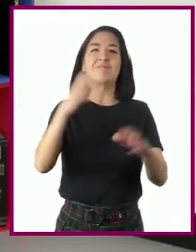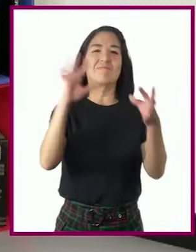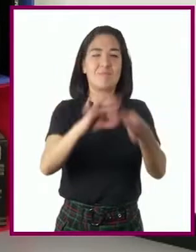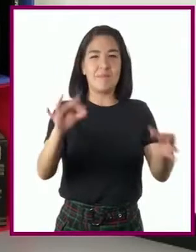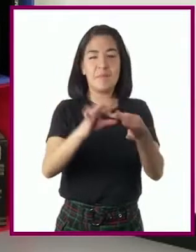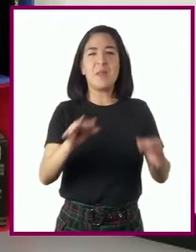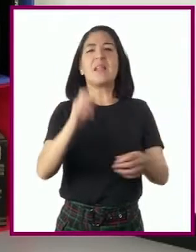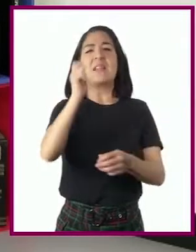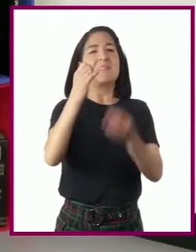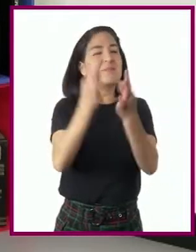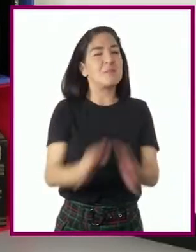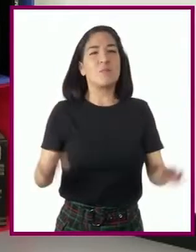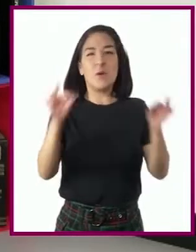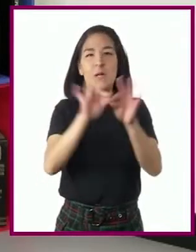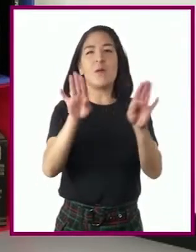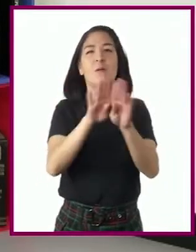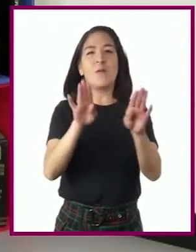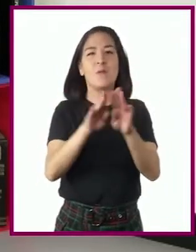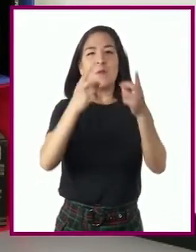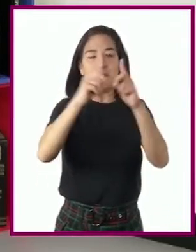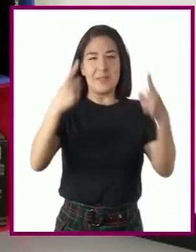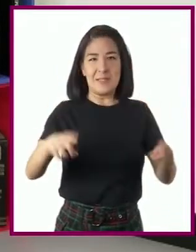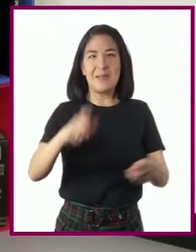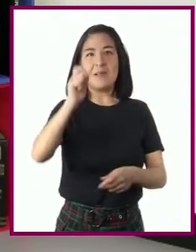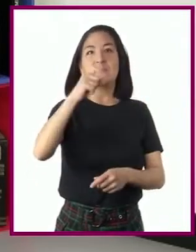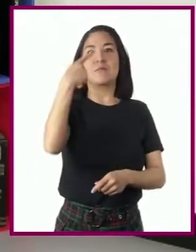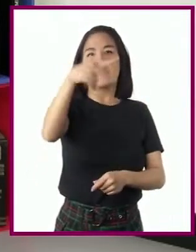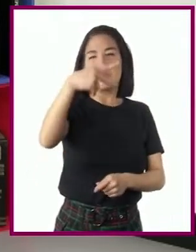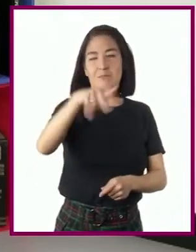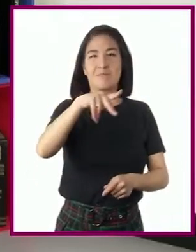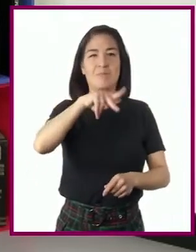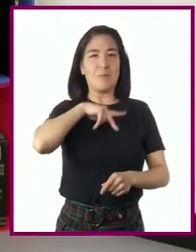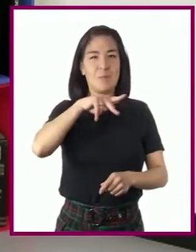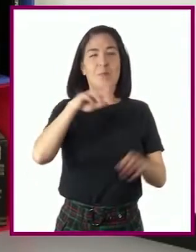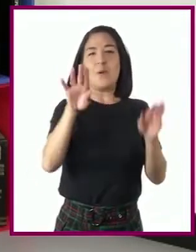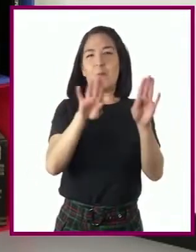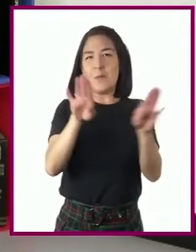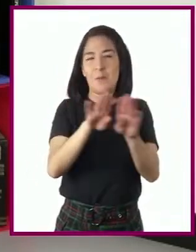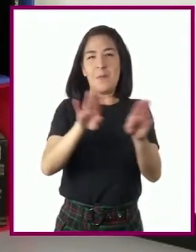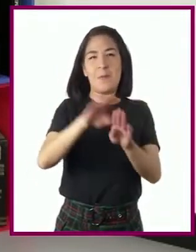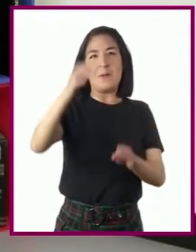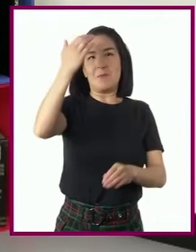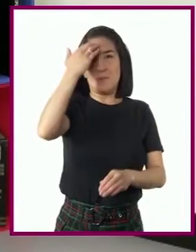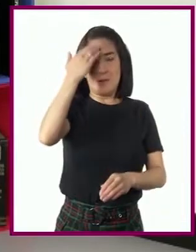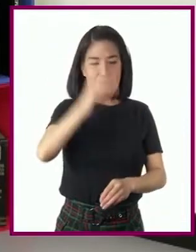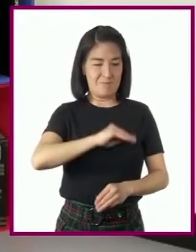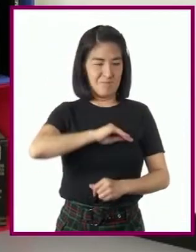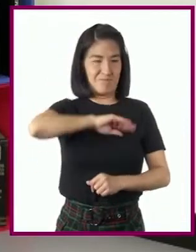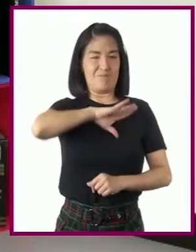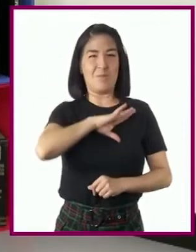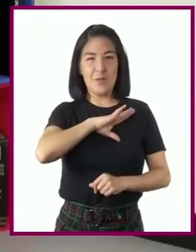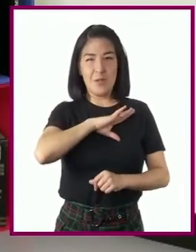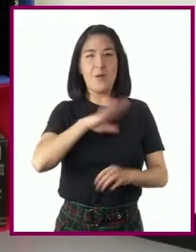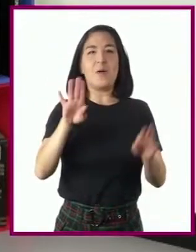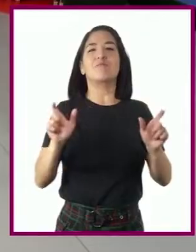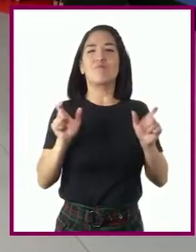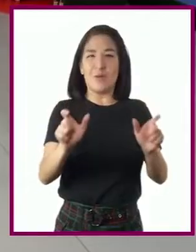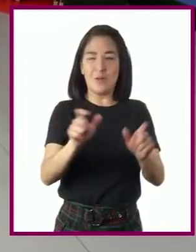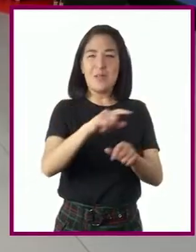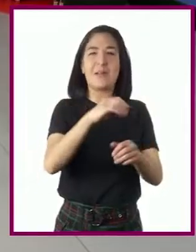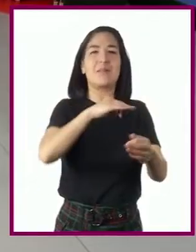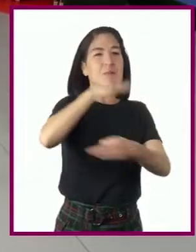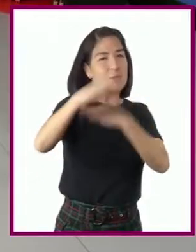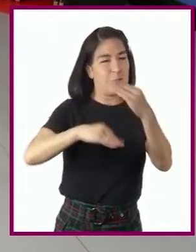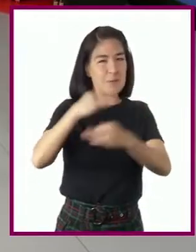del desarrollo de habilidades como el autoconocimiento, la autoestima, la autorregulación, la resiliencia. Por